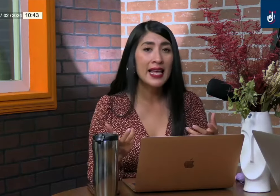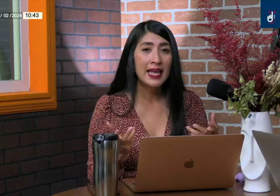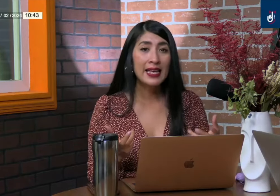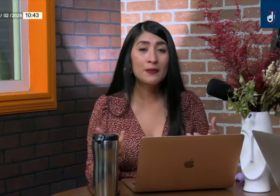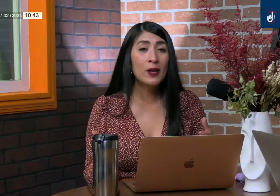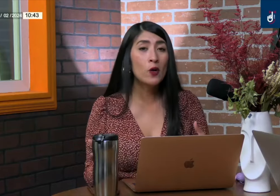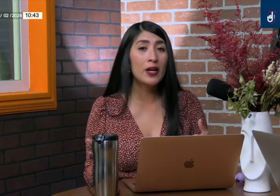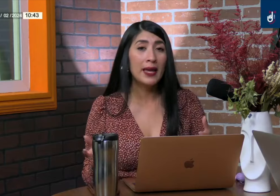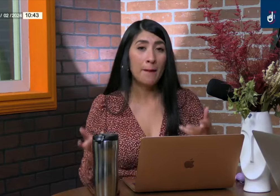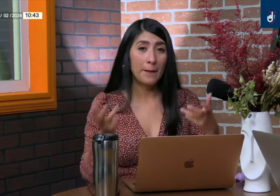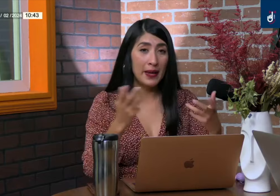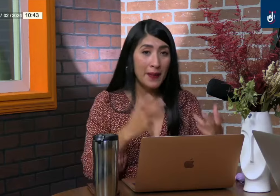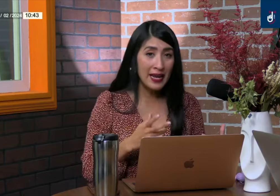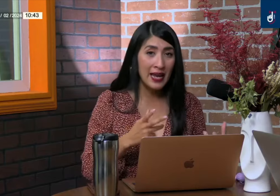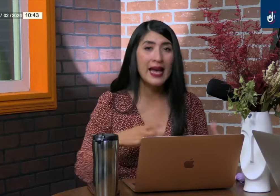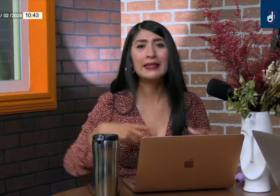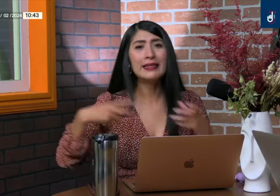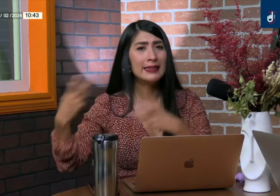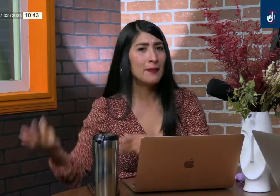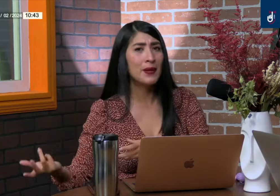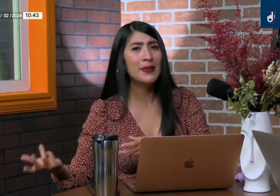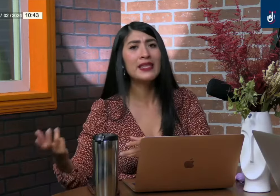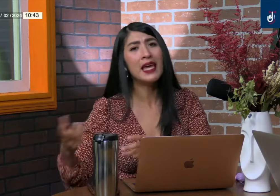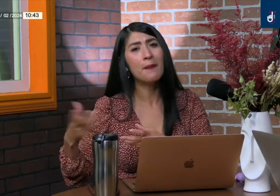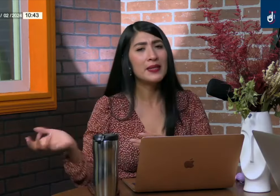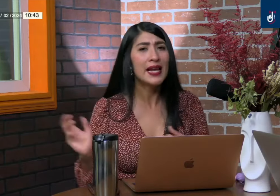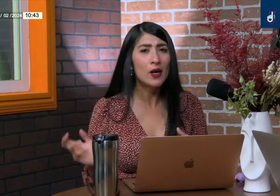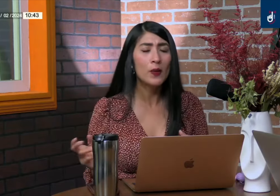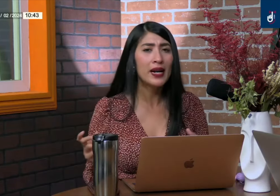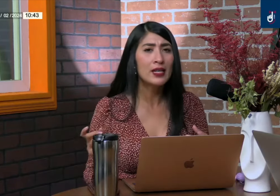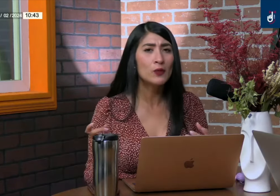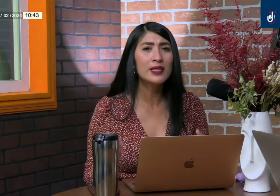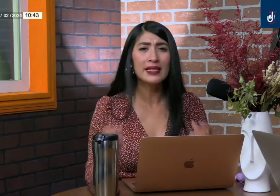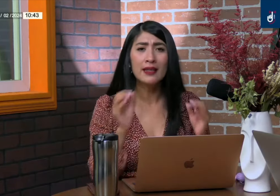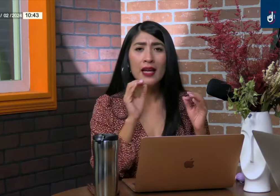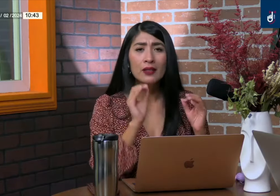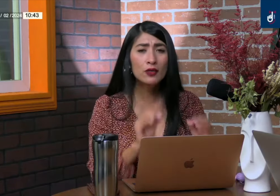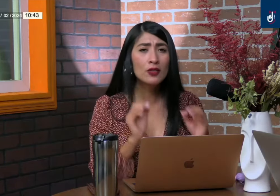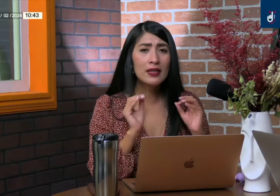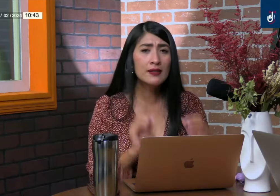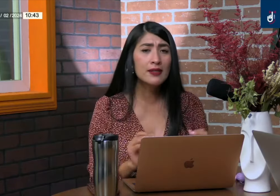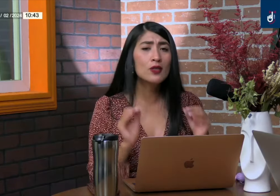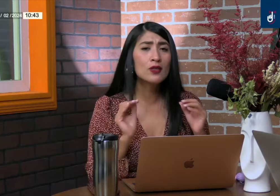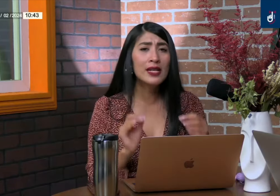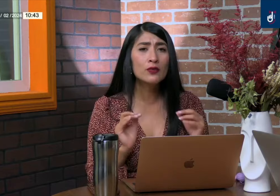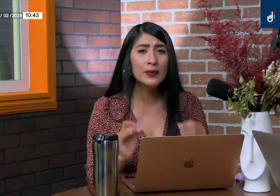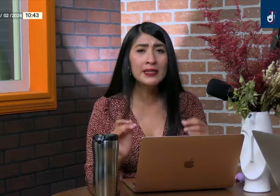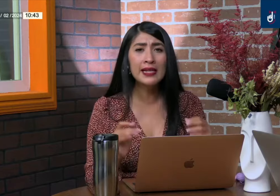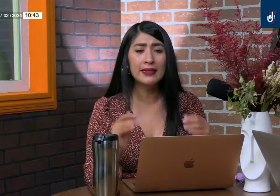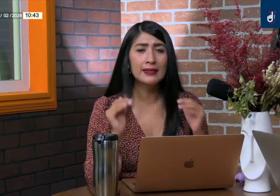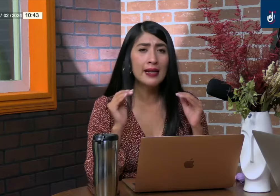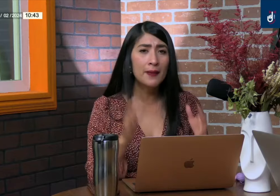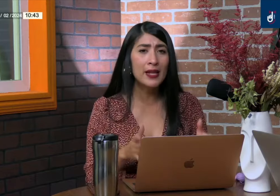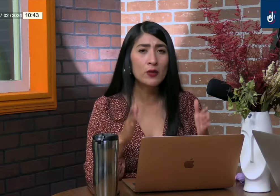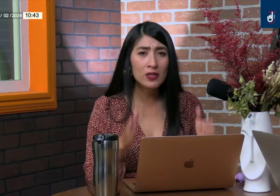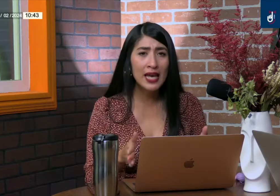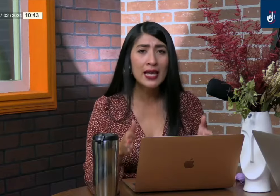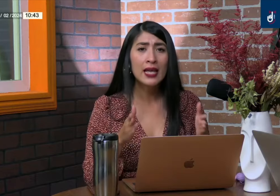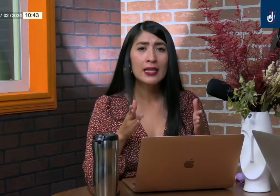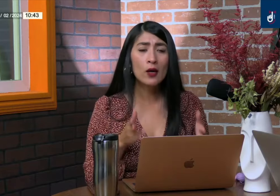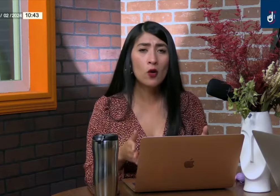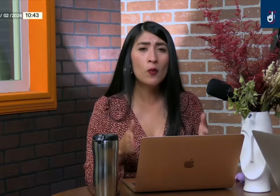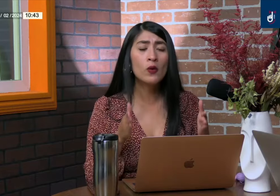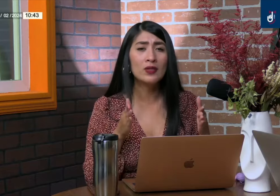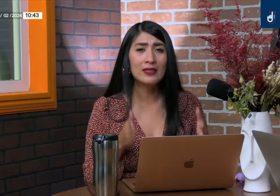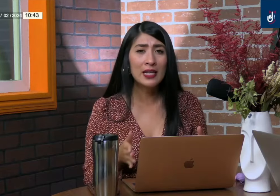artificial es mejor prever antes de simplemente empezar a cobrar las multas son insisto tres Fuentes las que están hablando